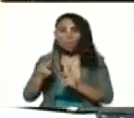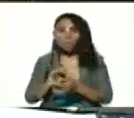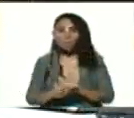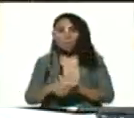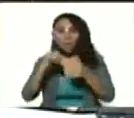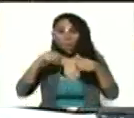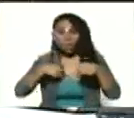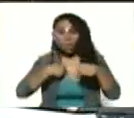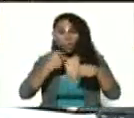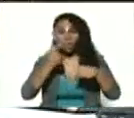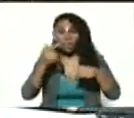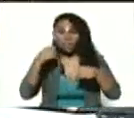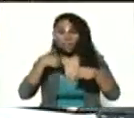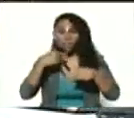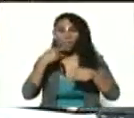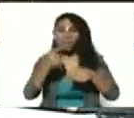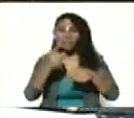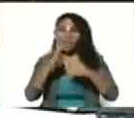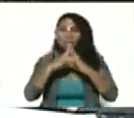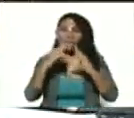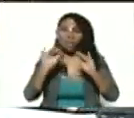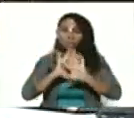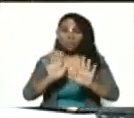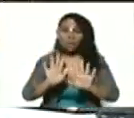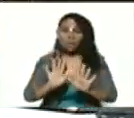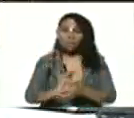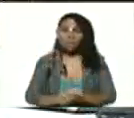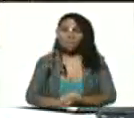le dije mira Nahum te voy a decir lo que le he dicho a todos ya